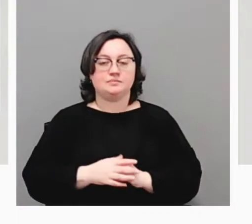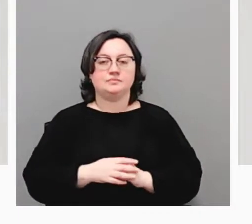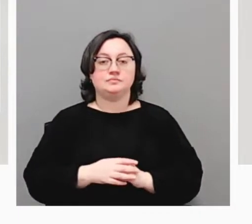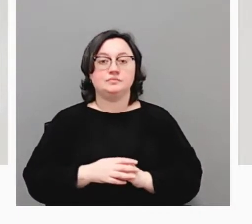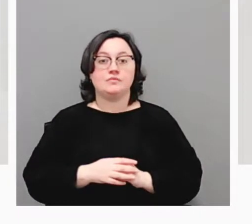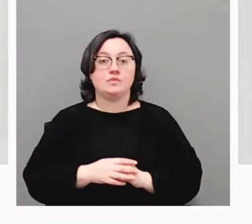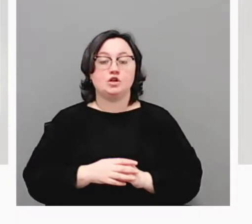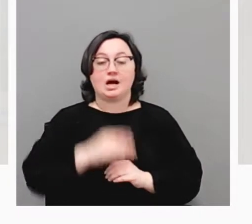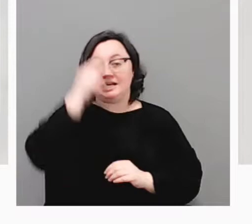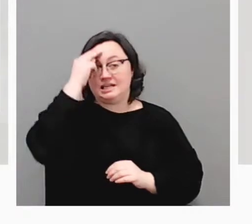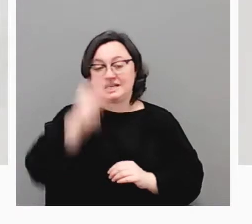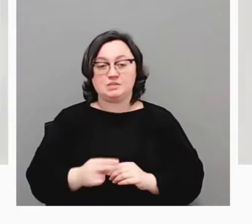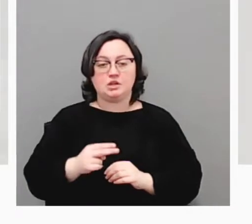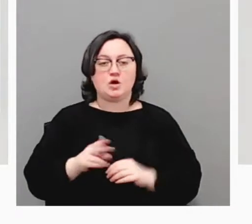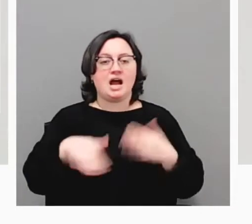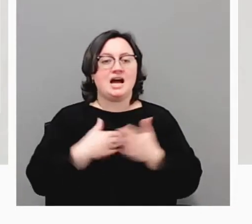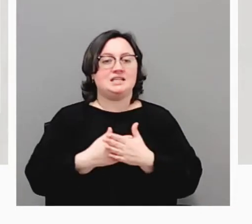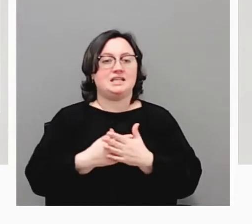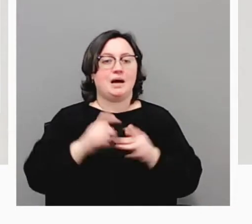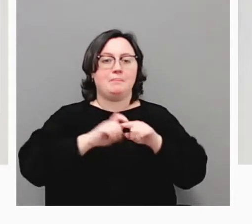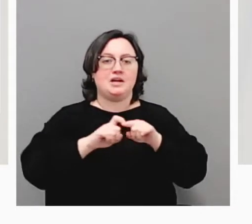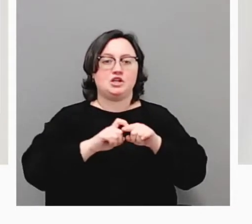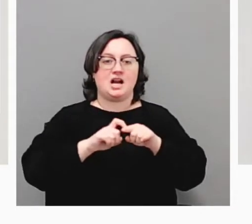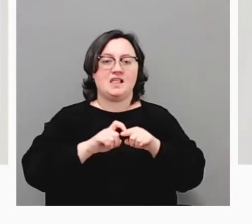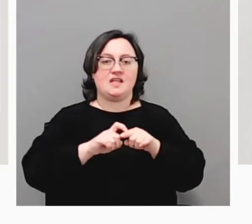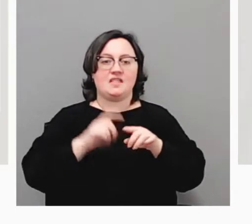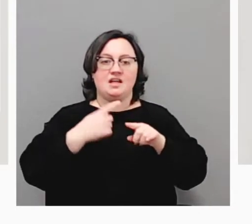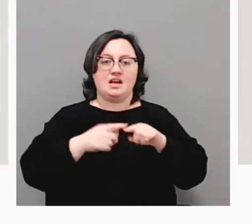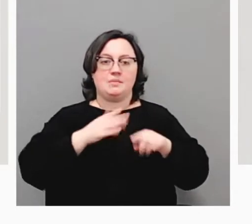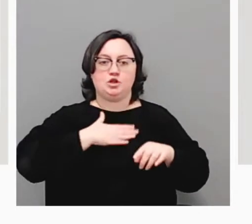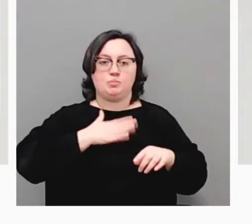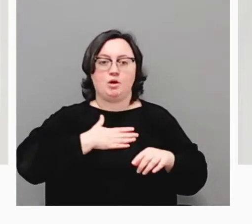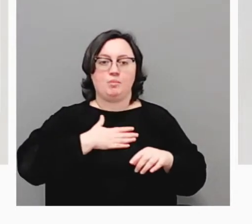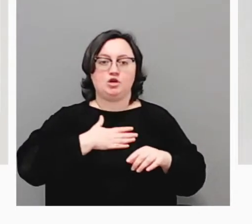de respetar la propia personalidad de los elementos que están en el territorio, ¿no?